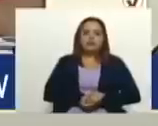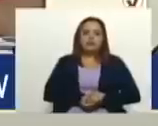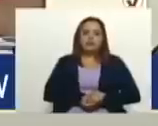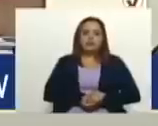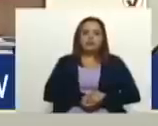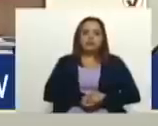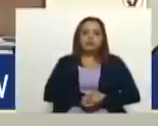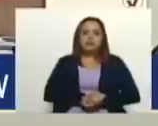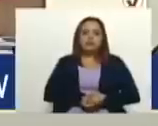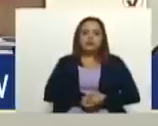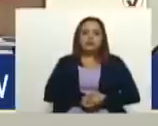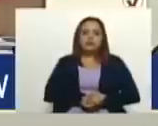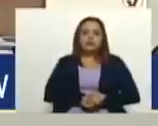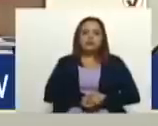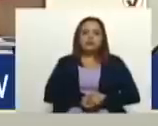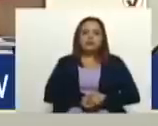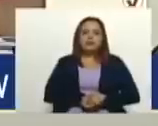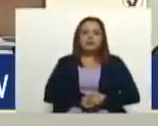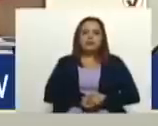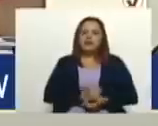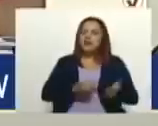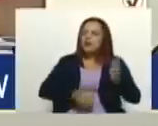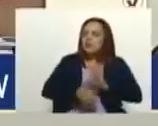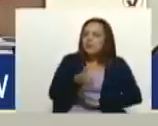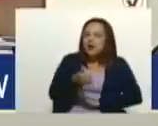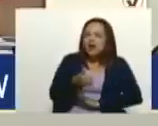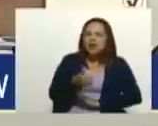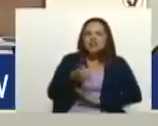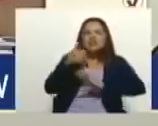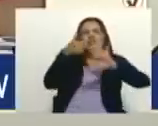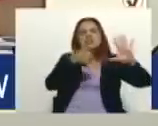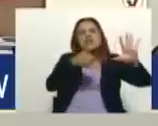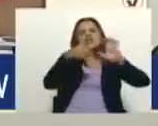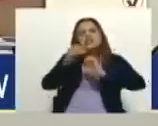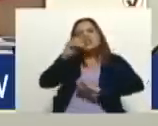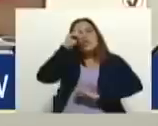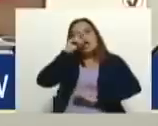en más de 60 años infiltrada.